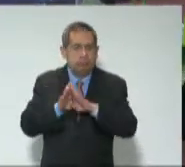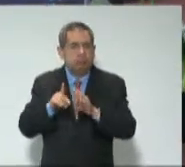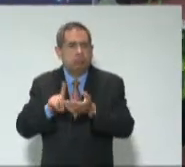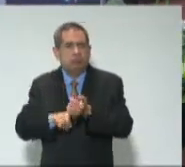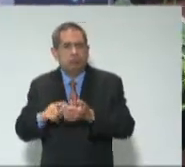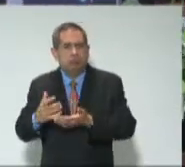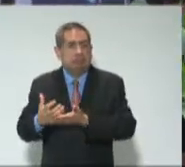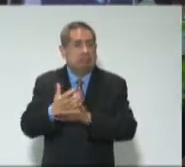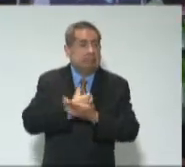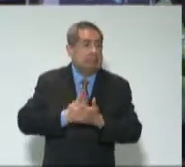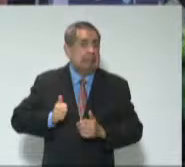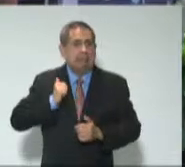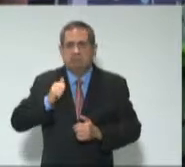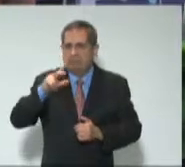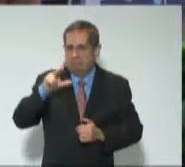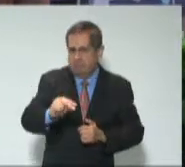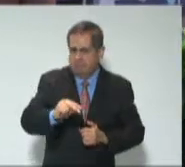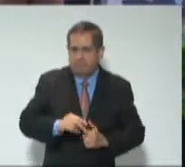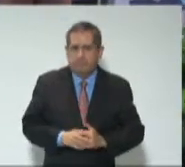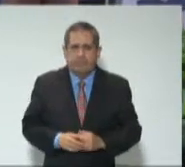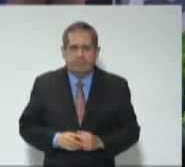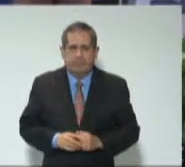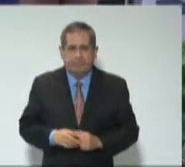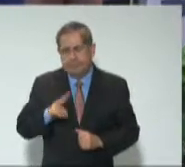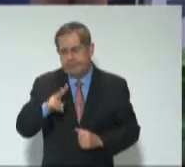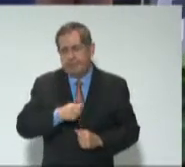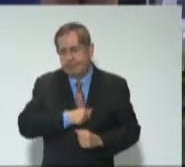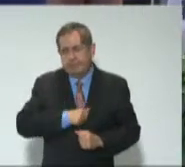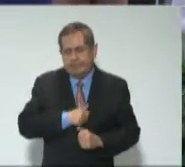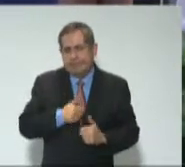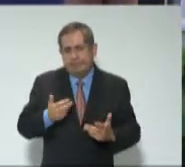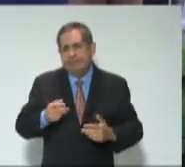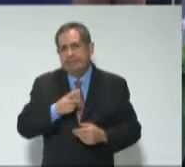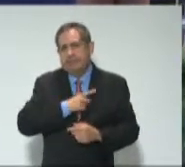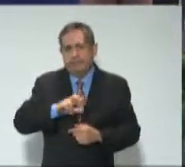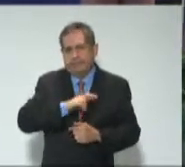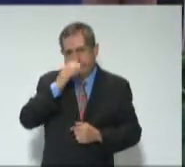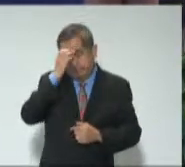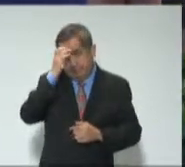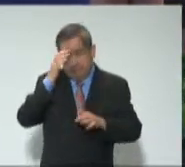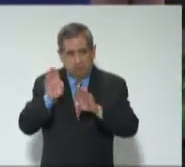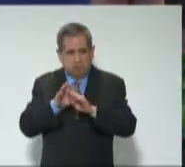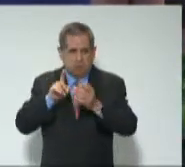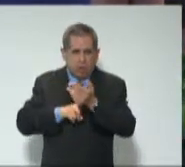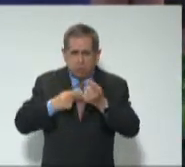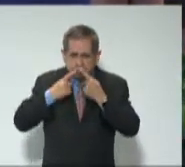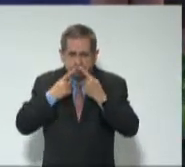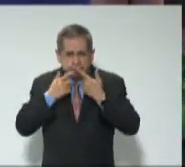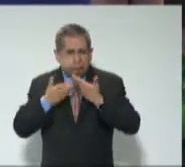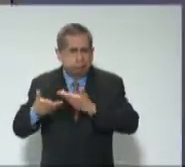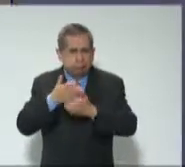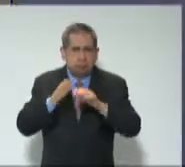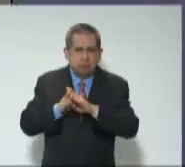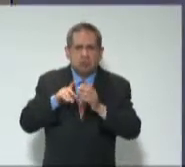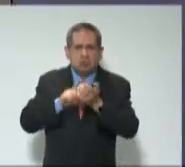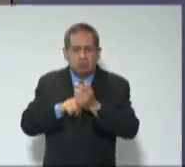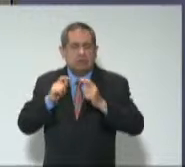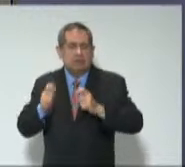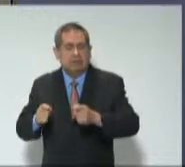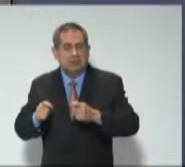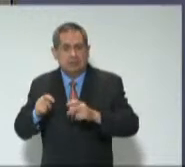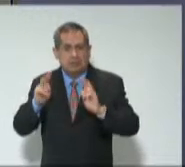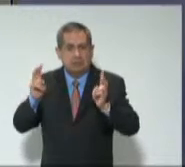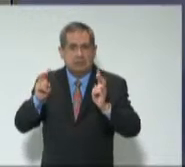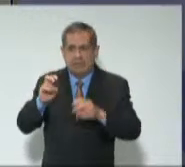lucro lamentablemente también y tenemos que reconocerlo se han identificado prácticas ajenas a la